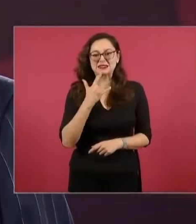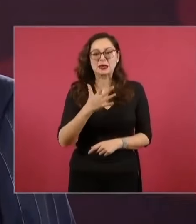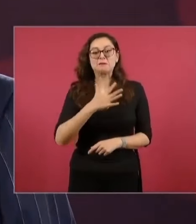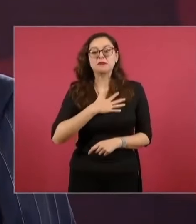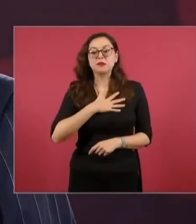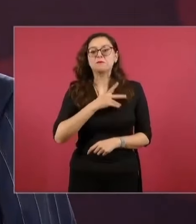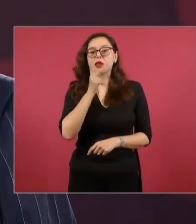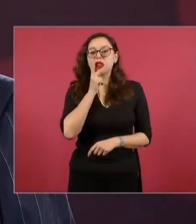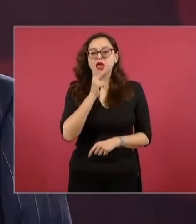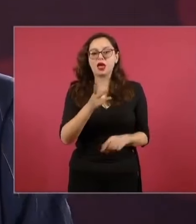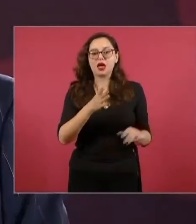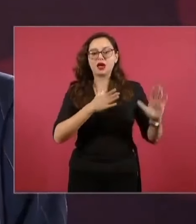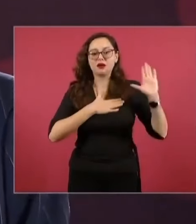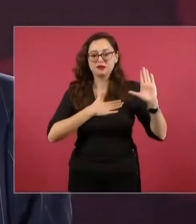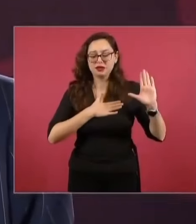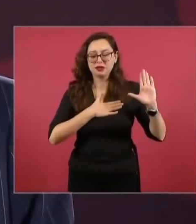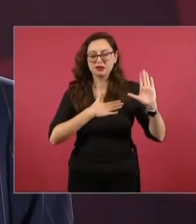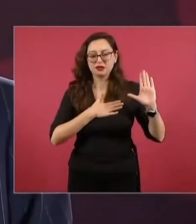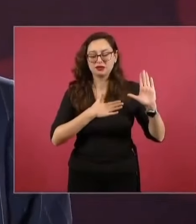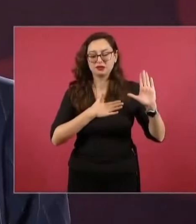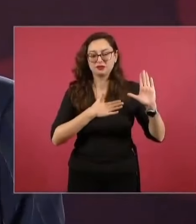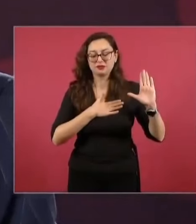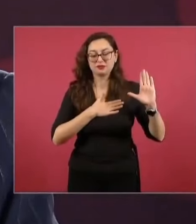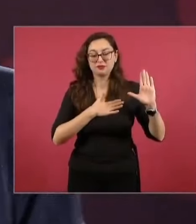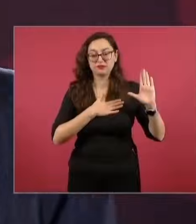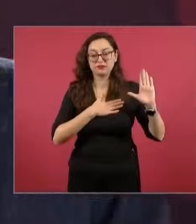facultades, para